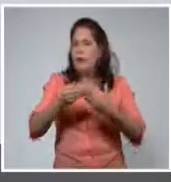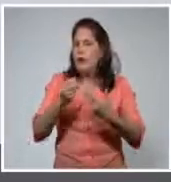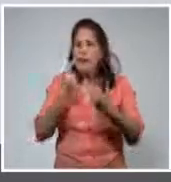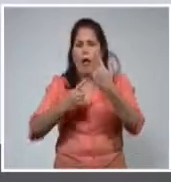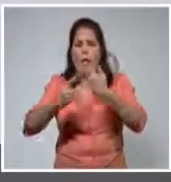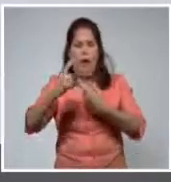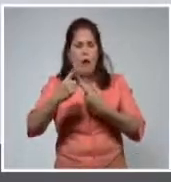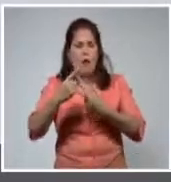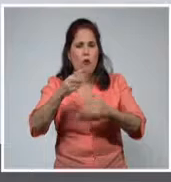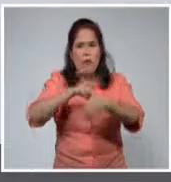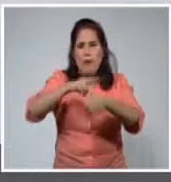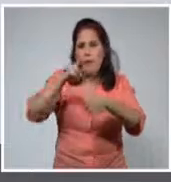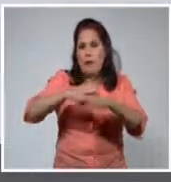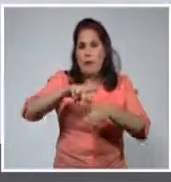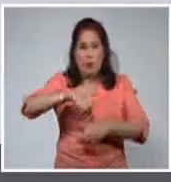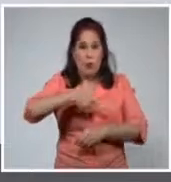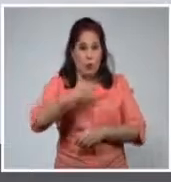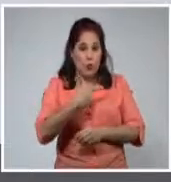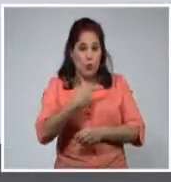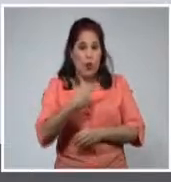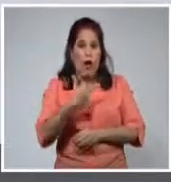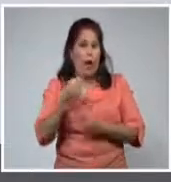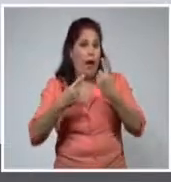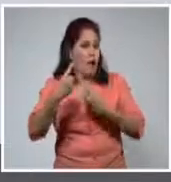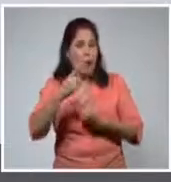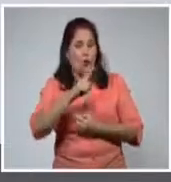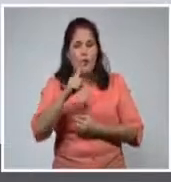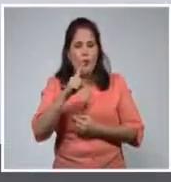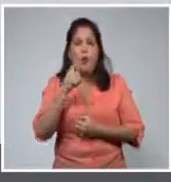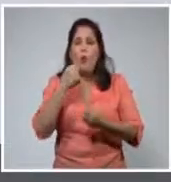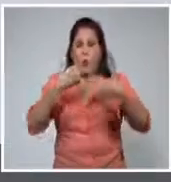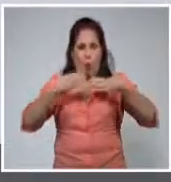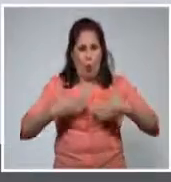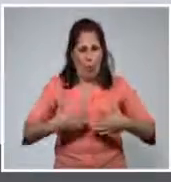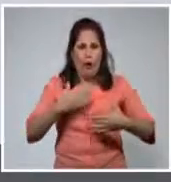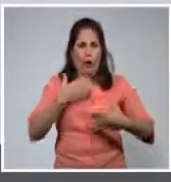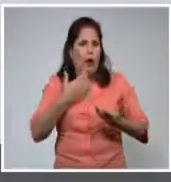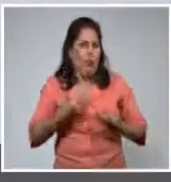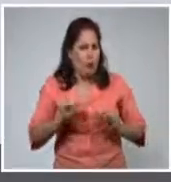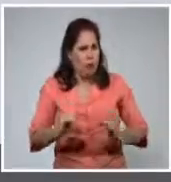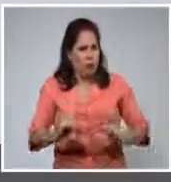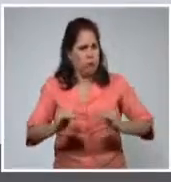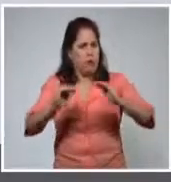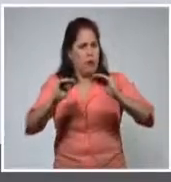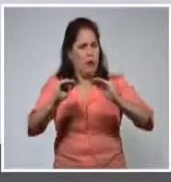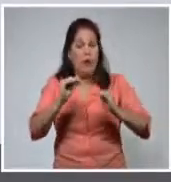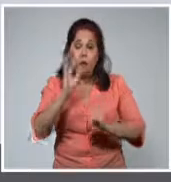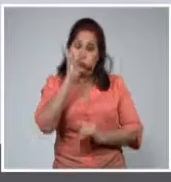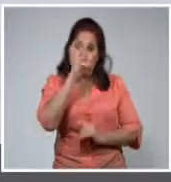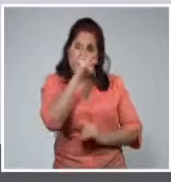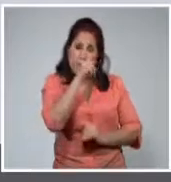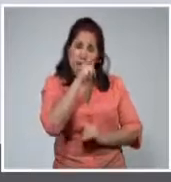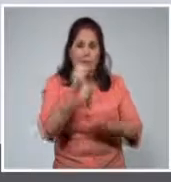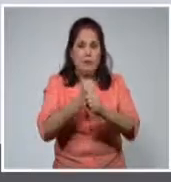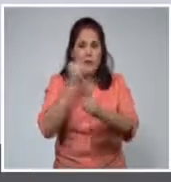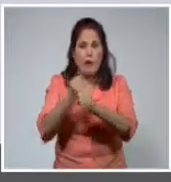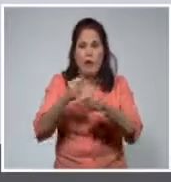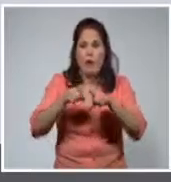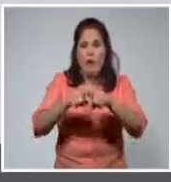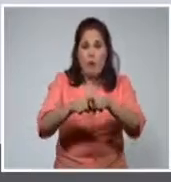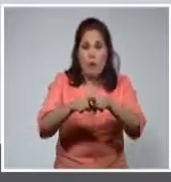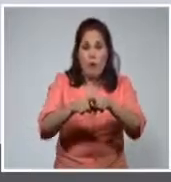puede ser representativo de la cultura material, sino que se ha llegado a la parte humana. Es maravilloso haber trabajado de esa manera y descubrir